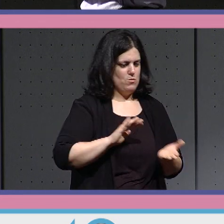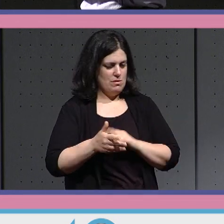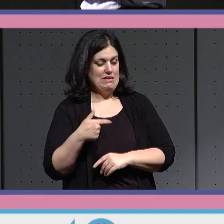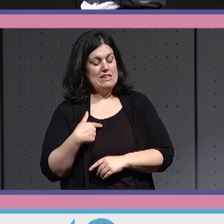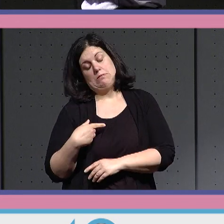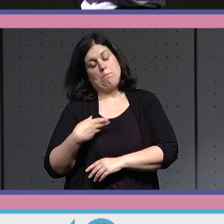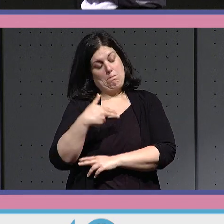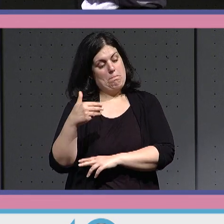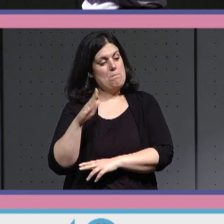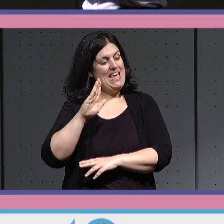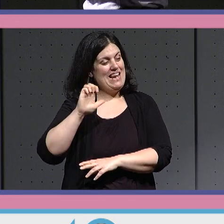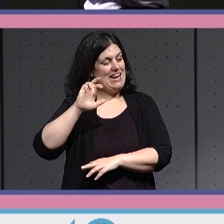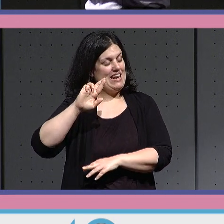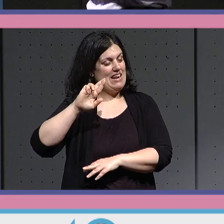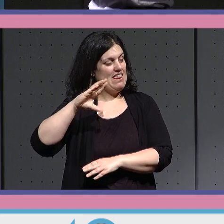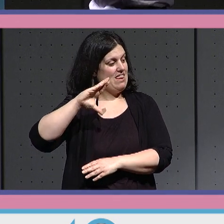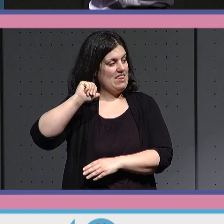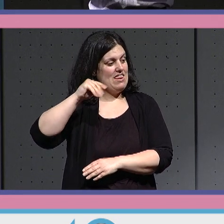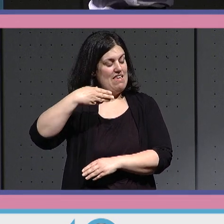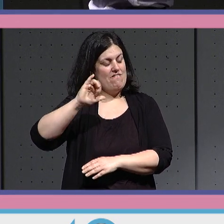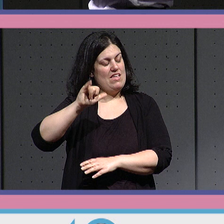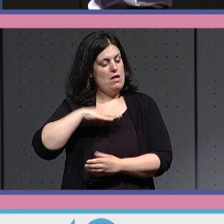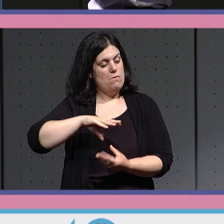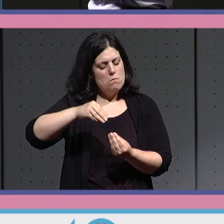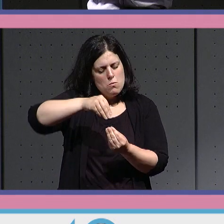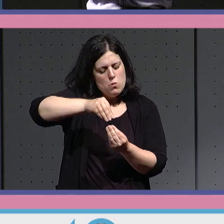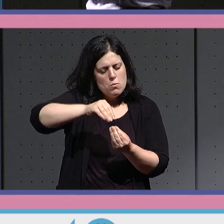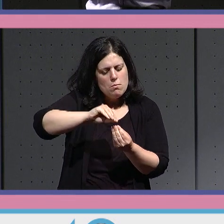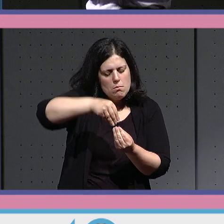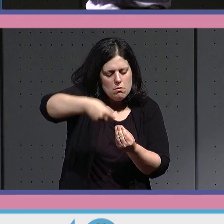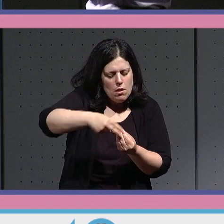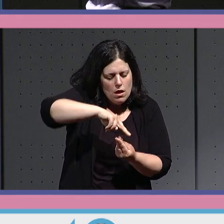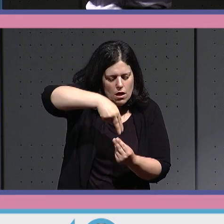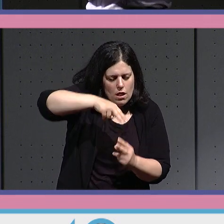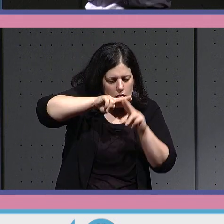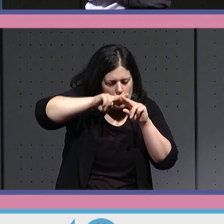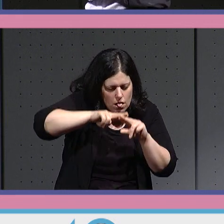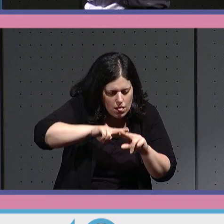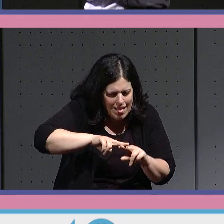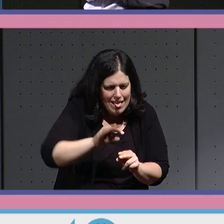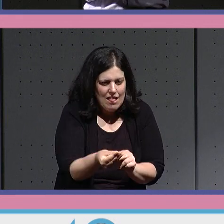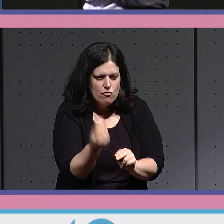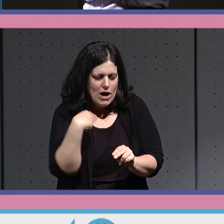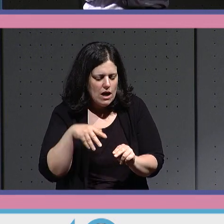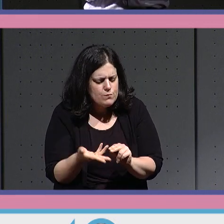cebra, le cambiamos la letra y vemos qué le pasa. O le quitamos el gen y vemos qué le pasa. Y tenemos modelos de pez cebra de